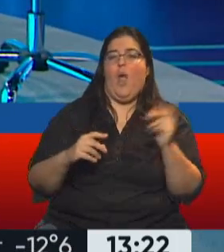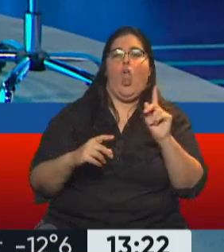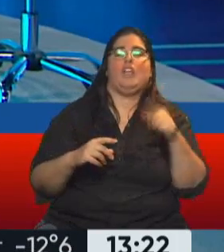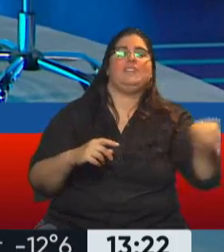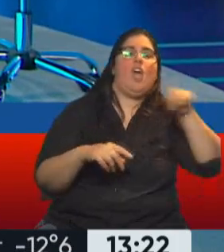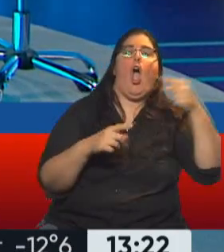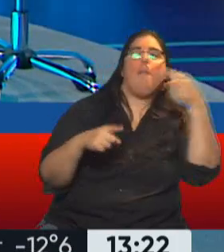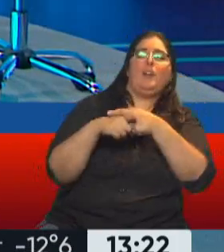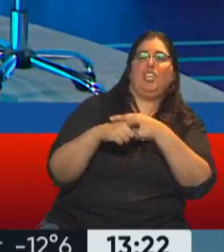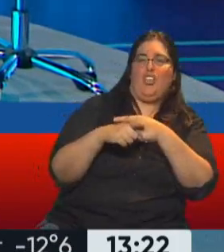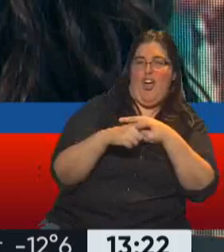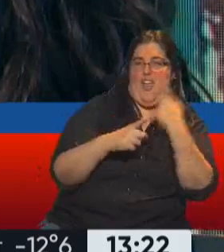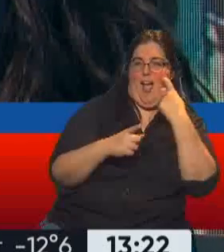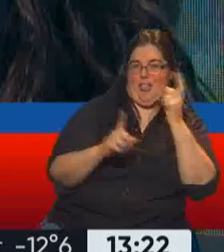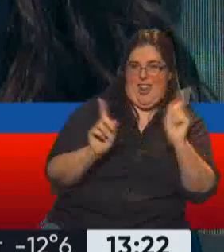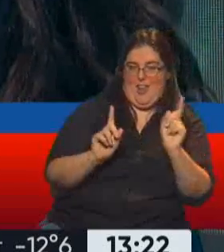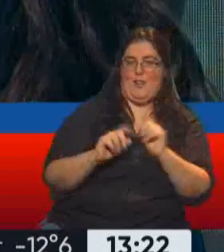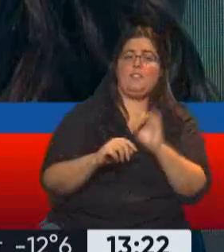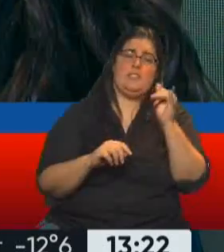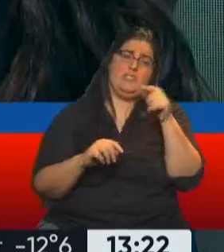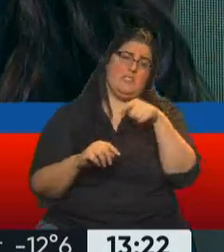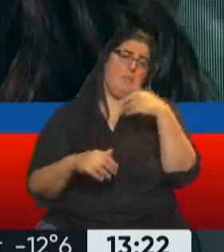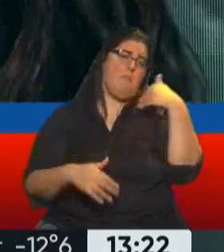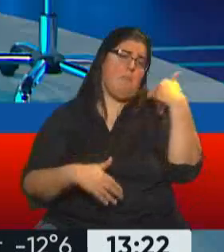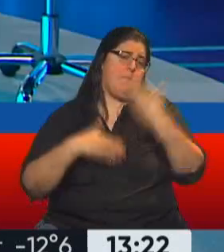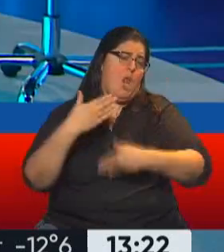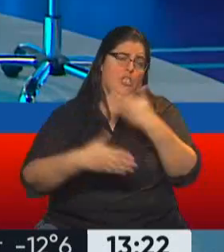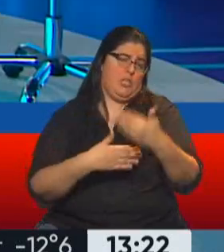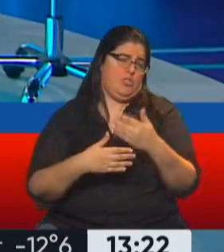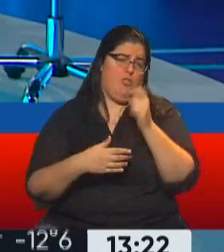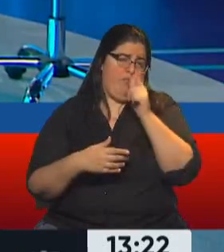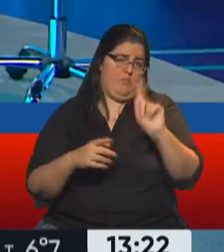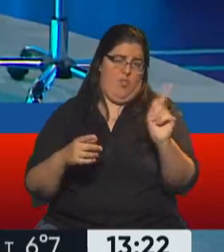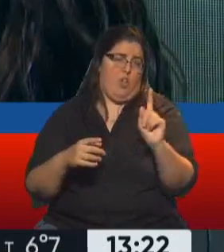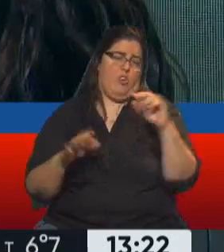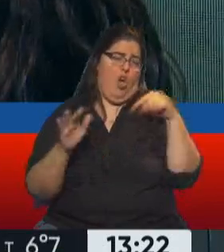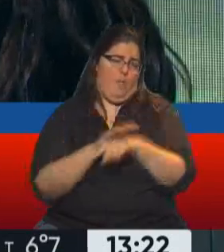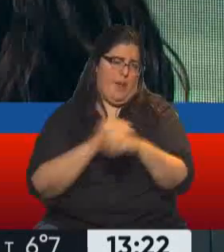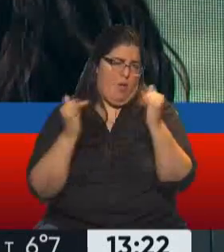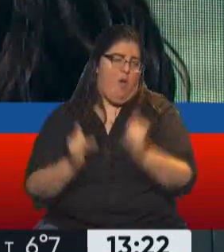Sí, es un proceso complejo, lo comparto en ese sentido, inclusive desde el punto de vista económico,